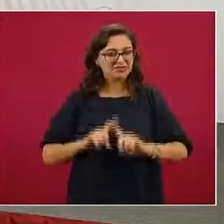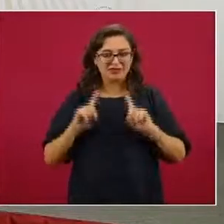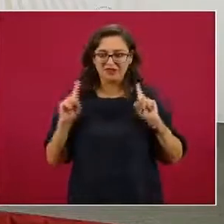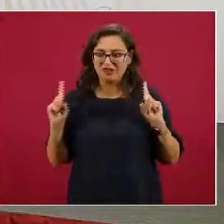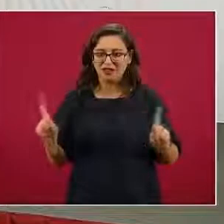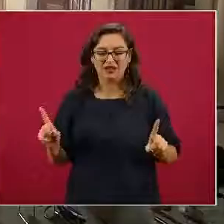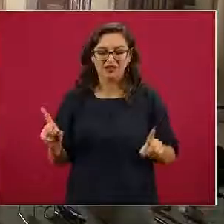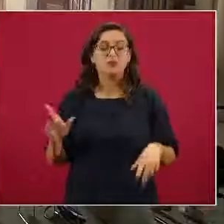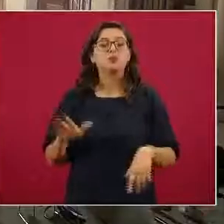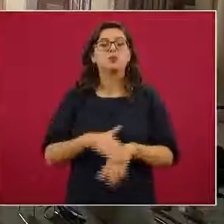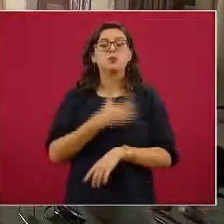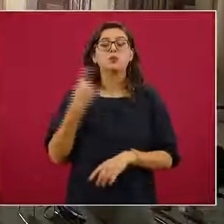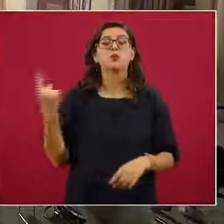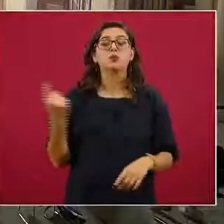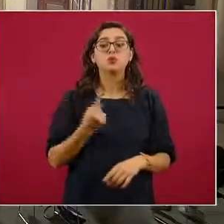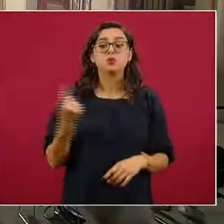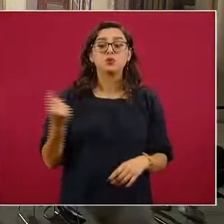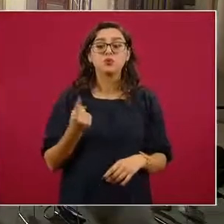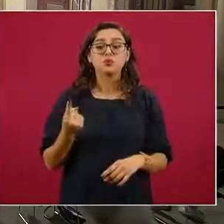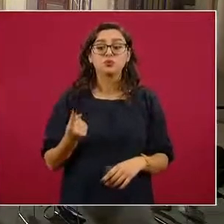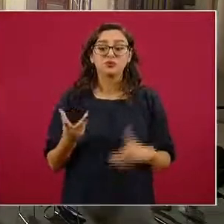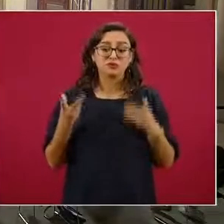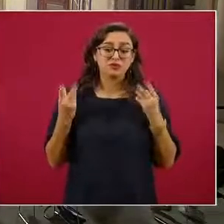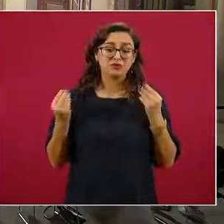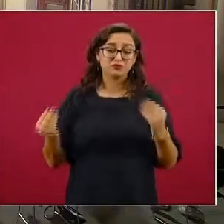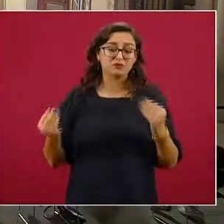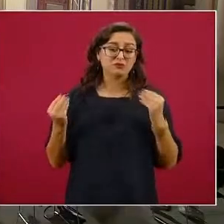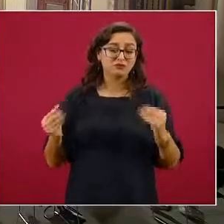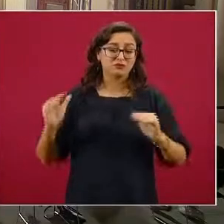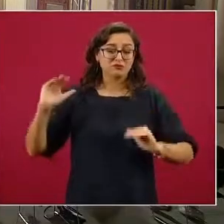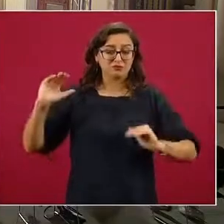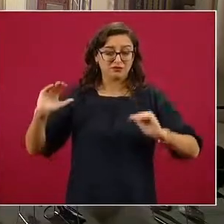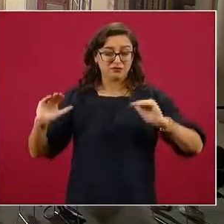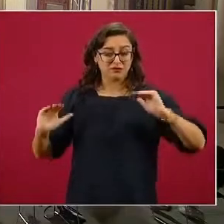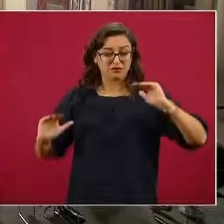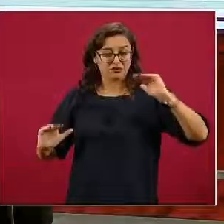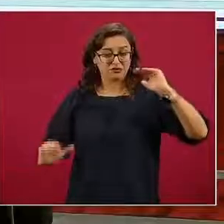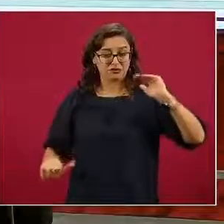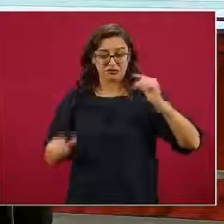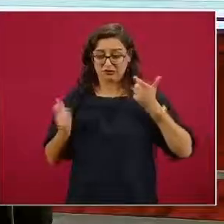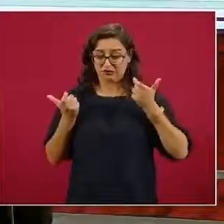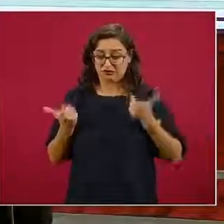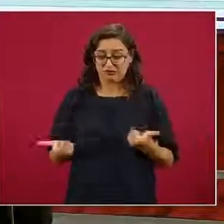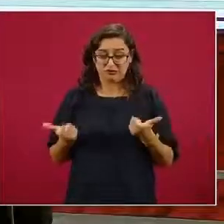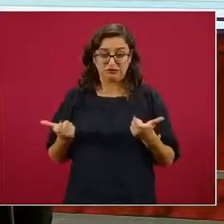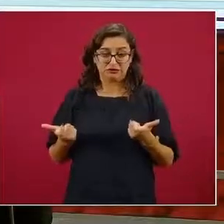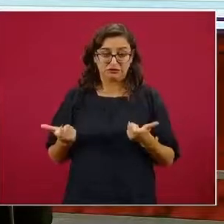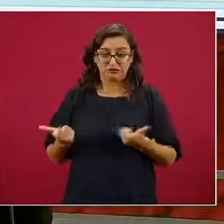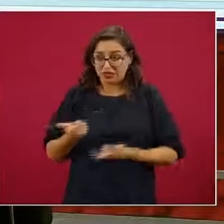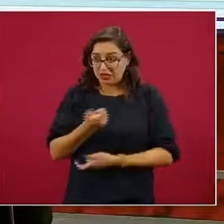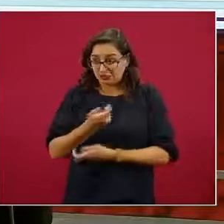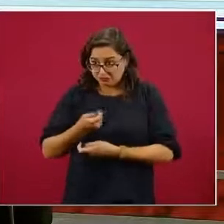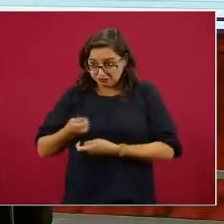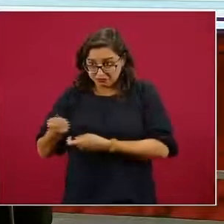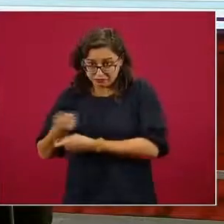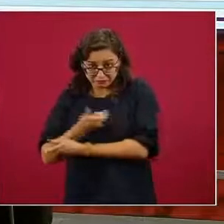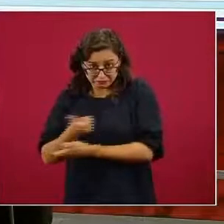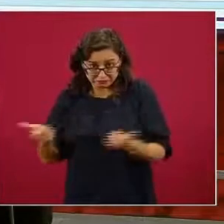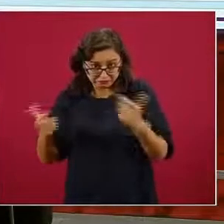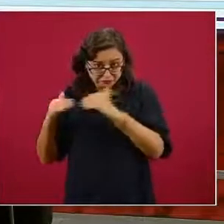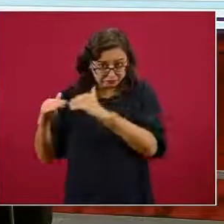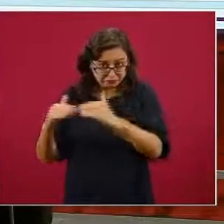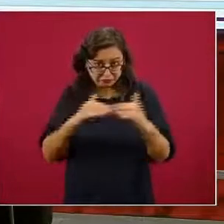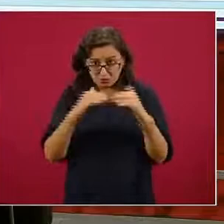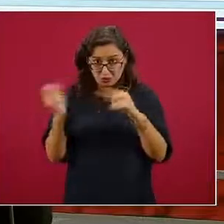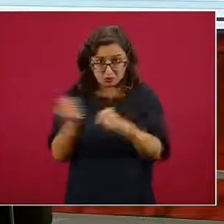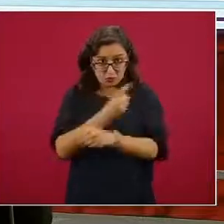primer lugar porque existe una enorme desigualdad en la distribución de la riqueza, de las oportunidades